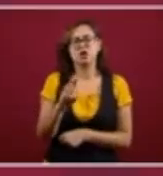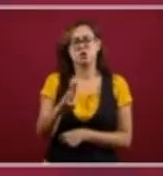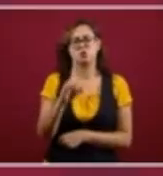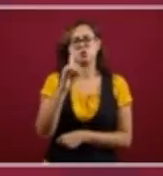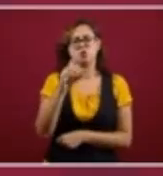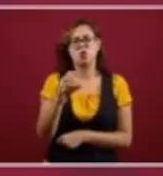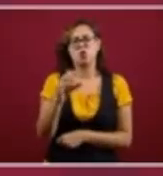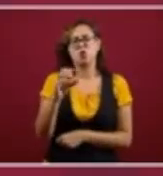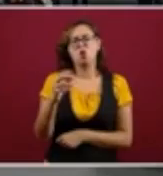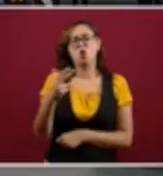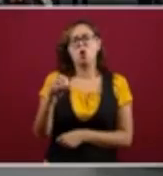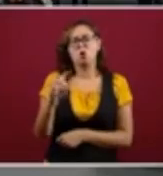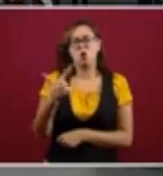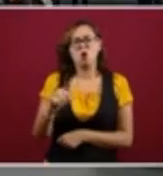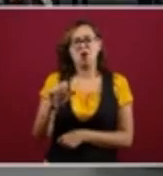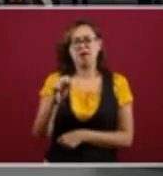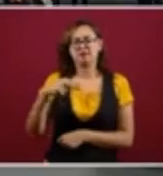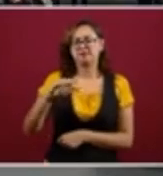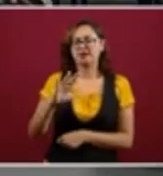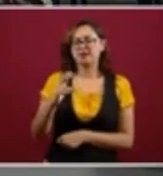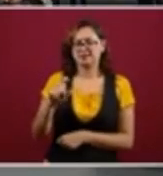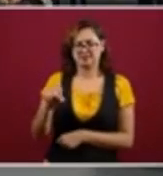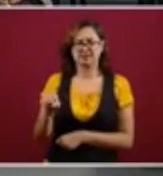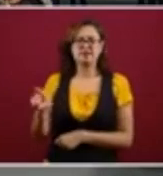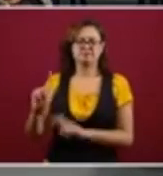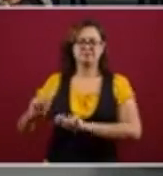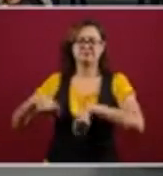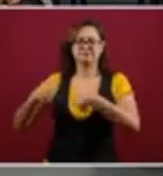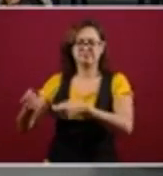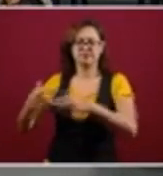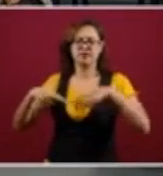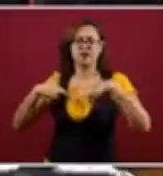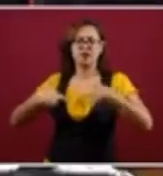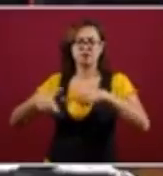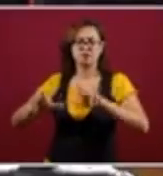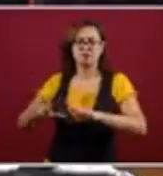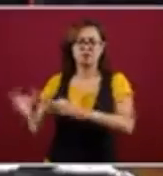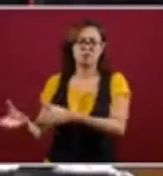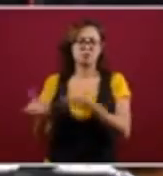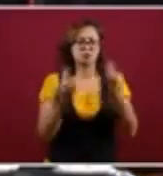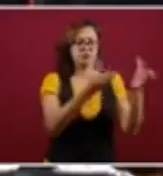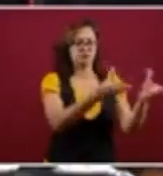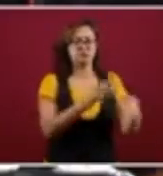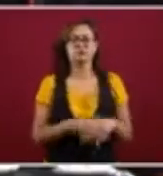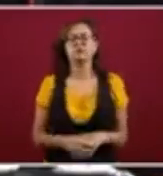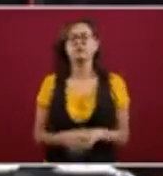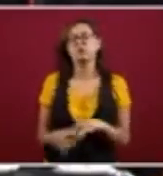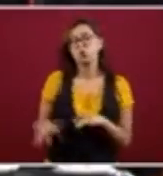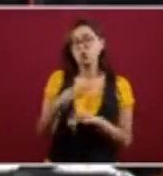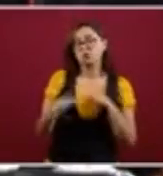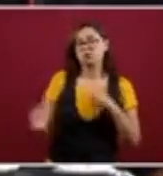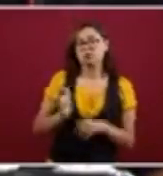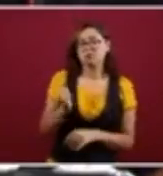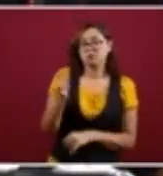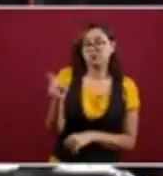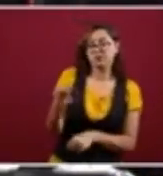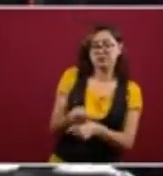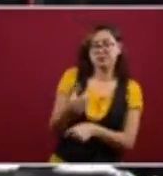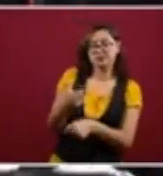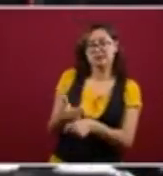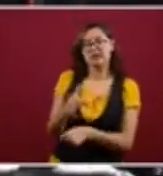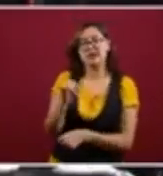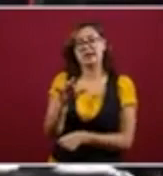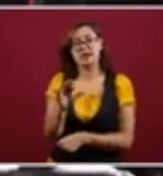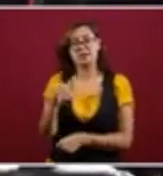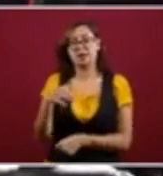Sánchez Cordero. Por último, presidente, y aprovechando que está la secretaria Irma Heréndira Sandoval, los últimos